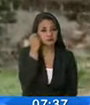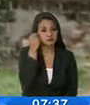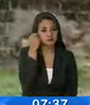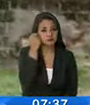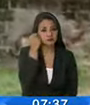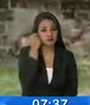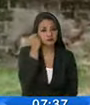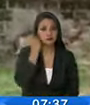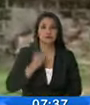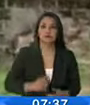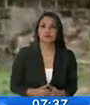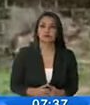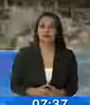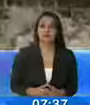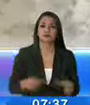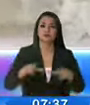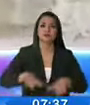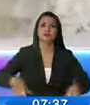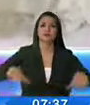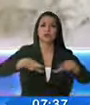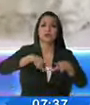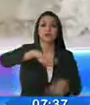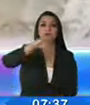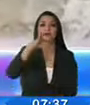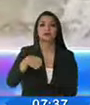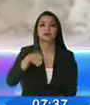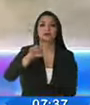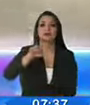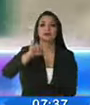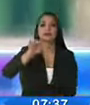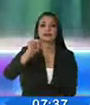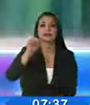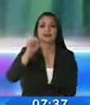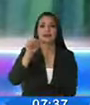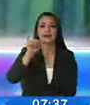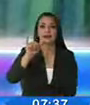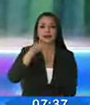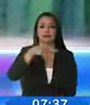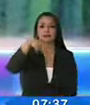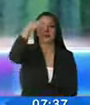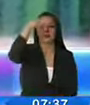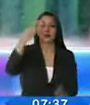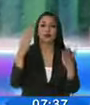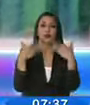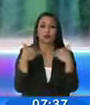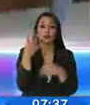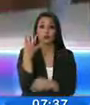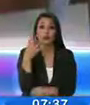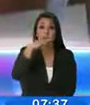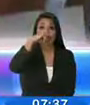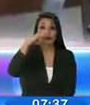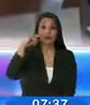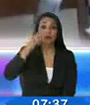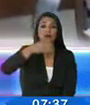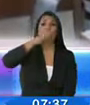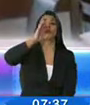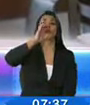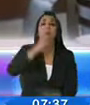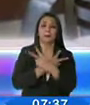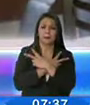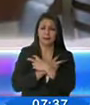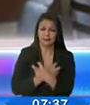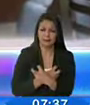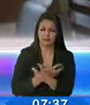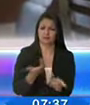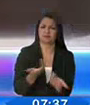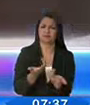El hecho se registró en el sector de Monte Sinaí, al noroeste de Guayaquil, donde cuatro menores de edad ingirieron veneno. Según las investigaciones,